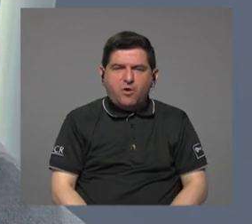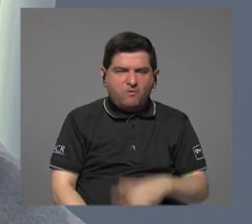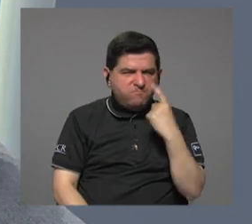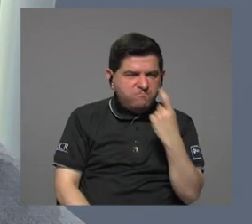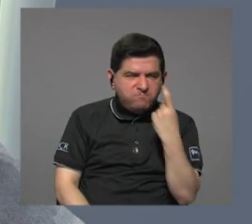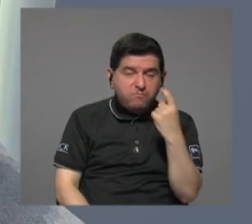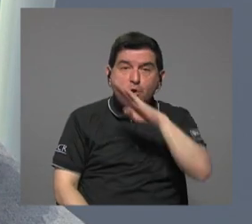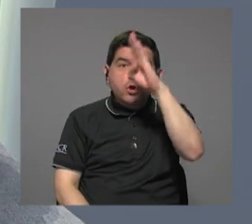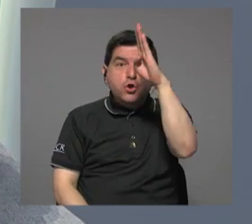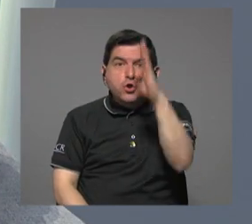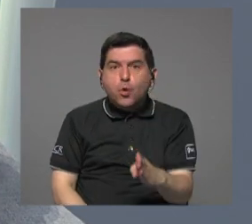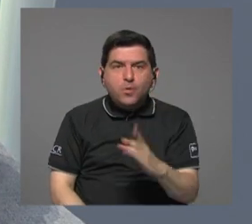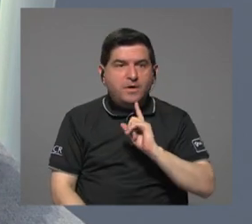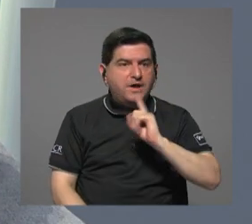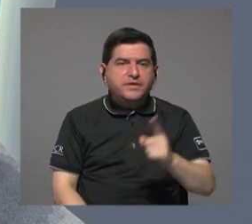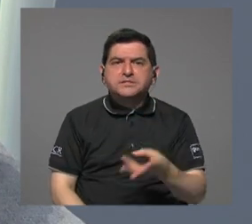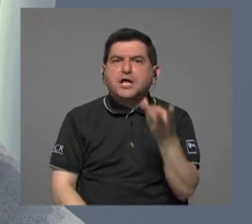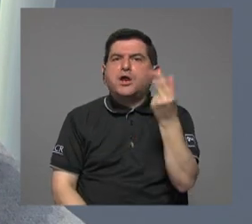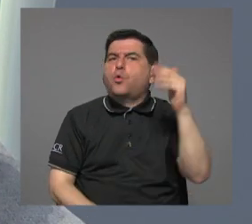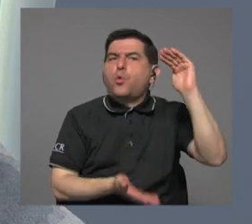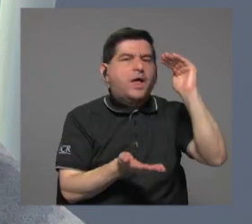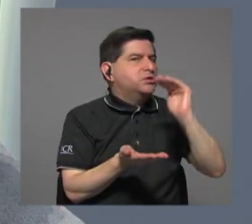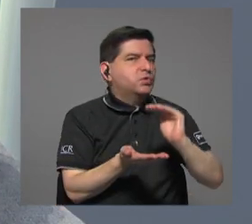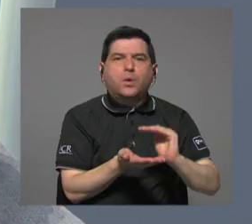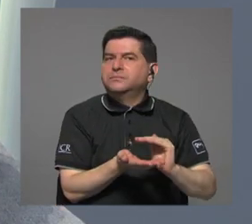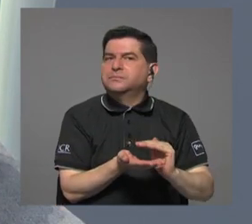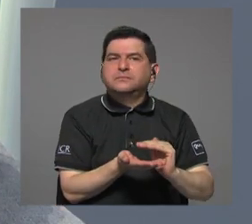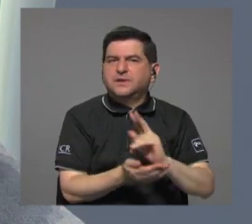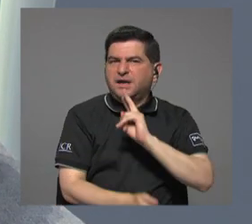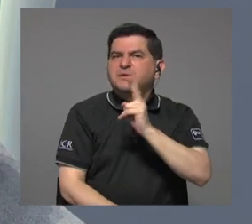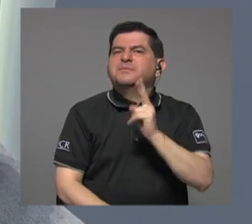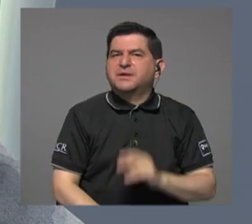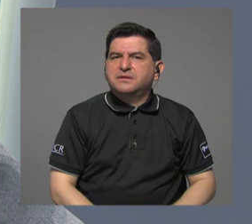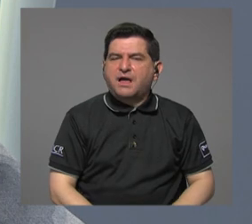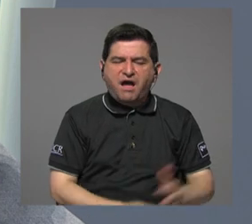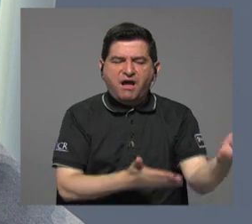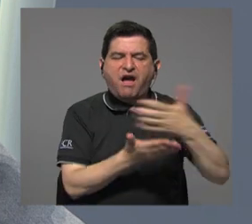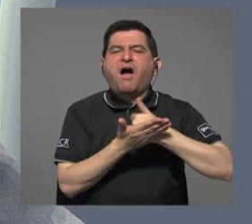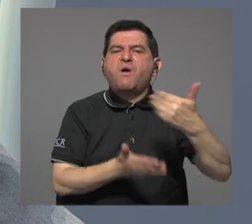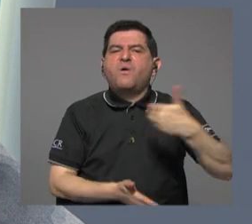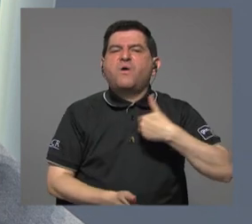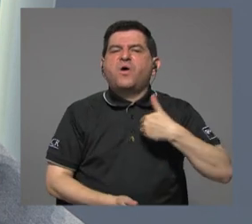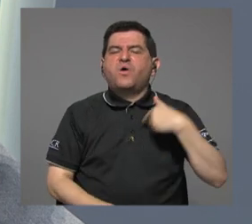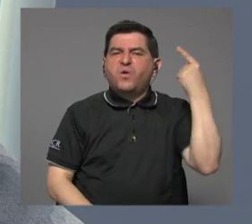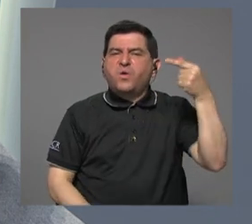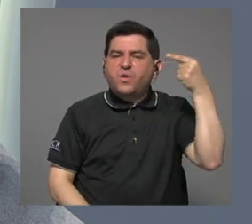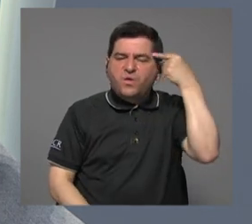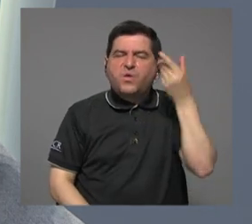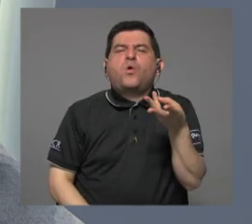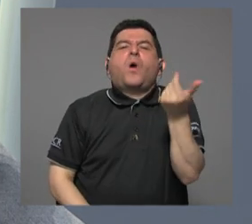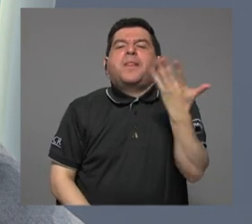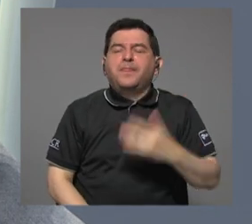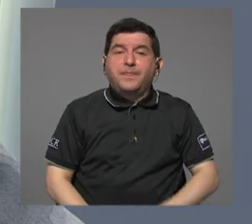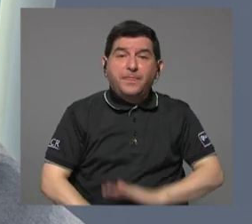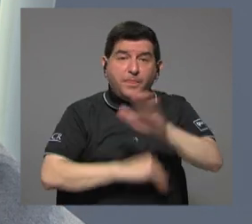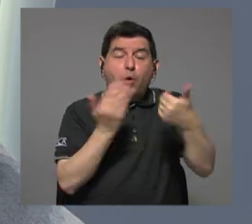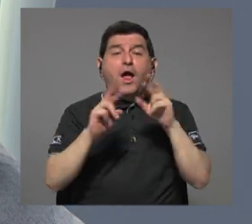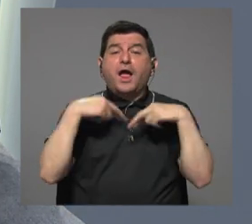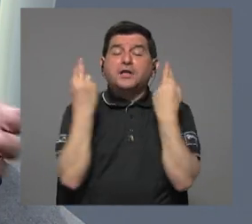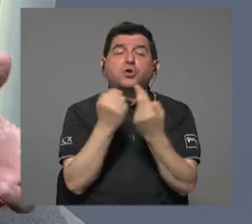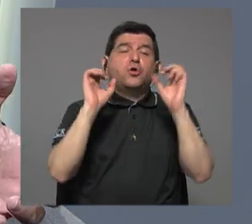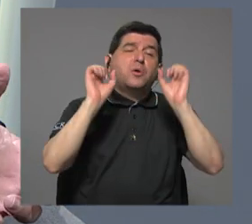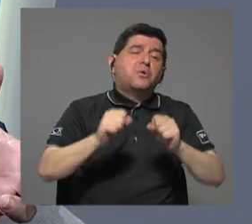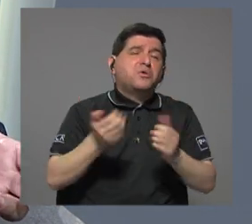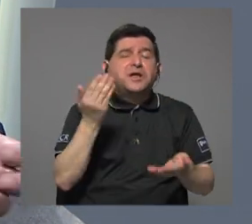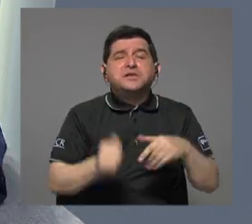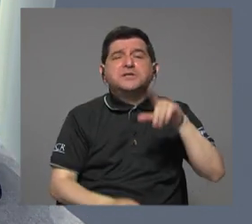nunca dijo cuánto iba a reducirse en realidad por el el ahorro que íbamos a tener en el estado en toda la reunión de diversidad que puede hacer